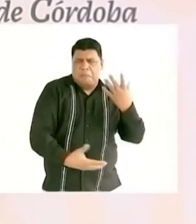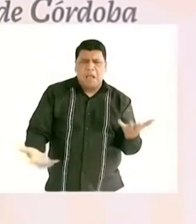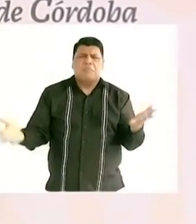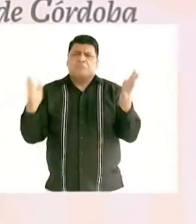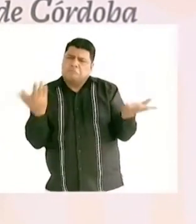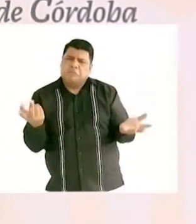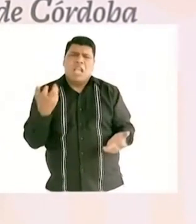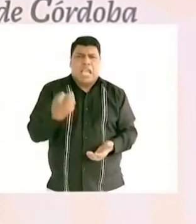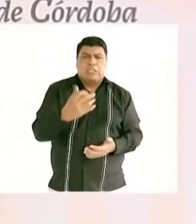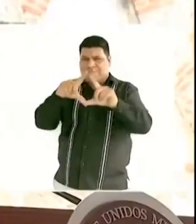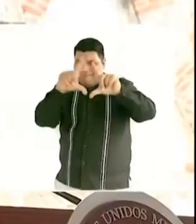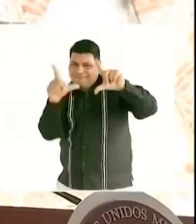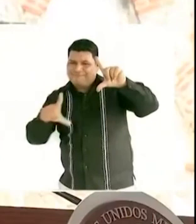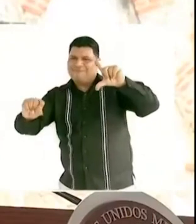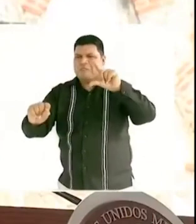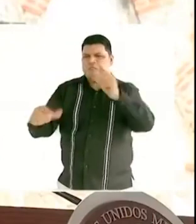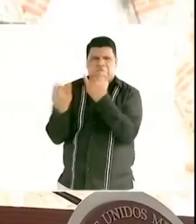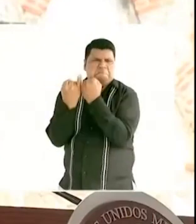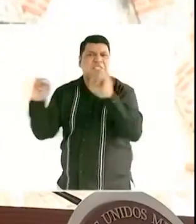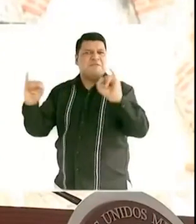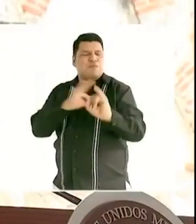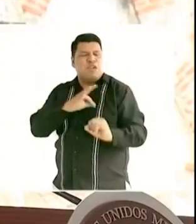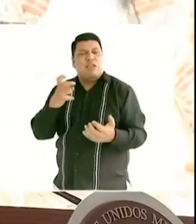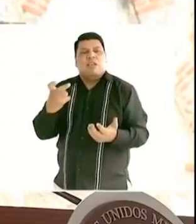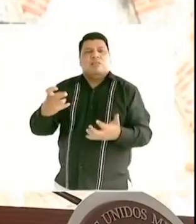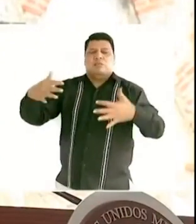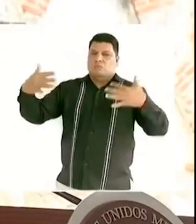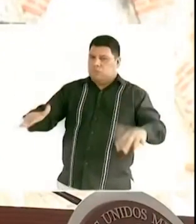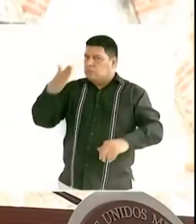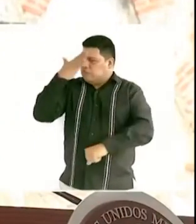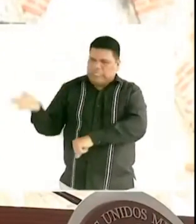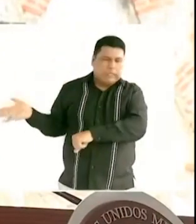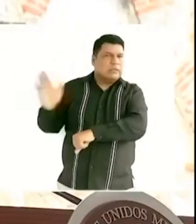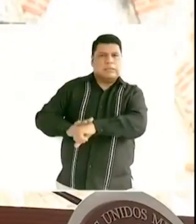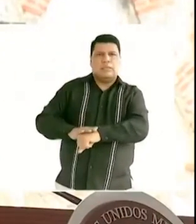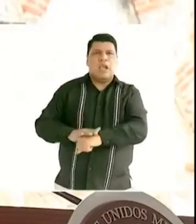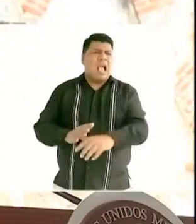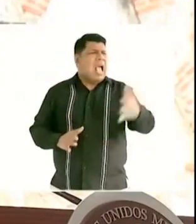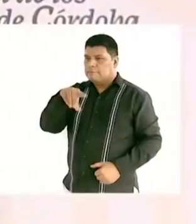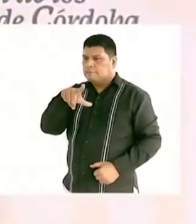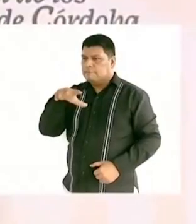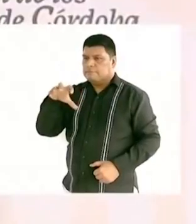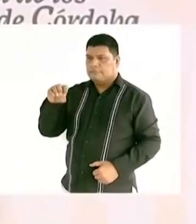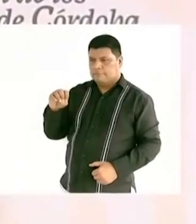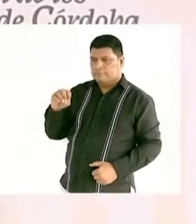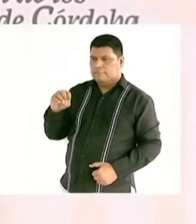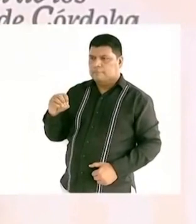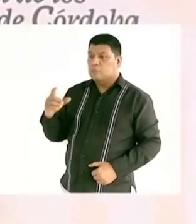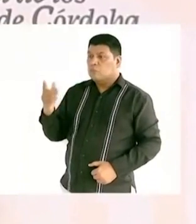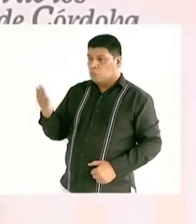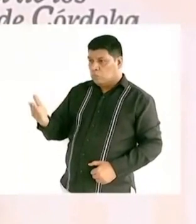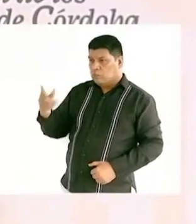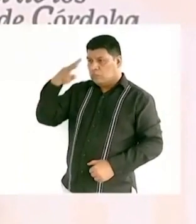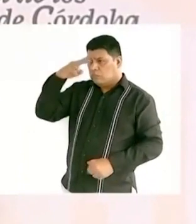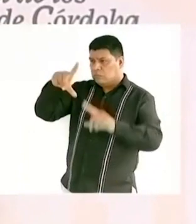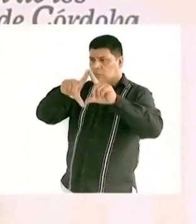convenio comercial plazo que asumió el poder en mayo pasado ha expresado desde su campaña el interés de abrir a